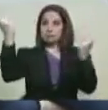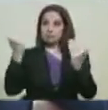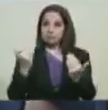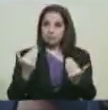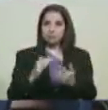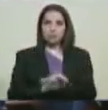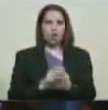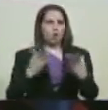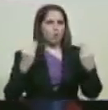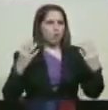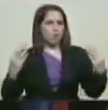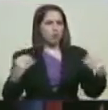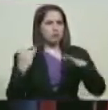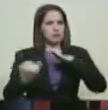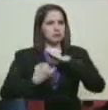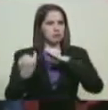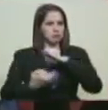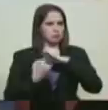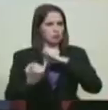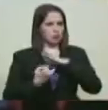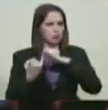múltiples instituciones